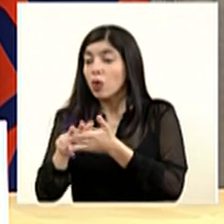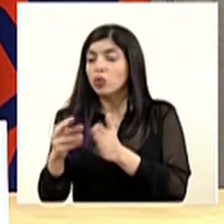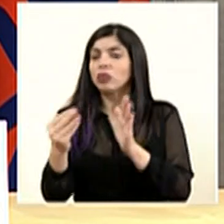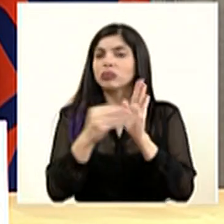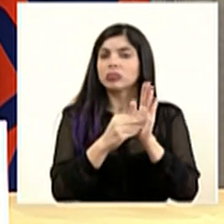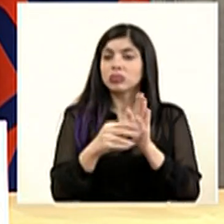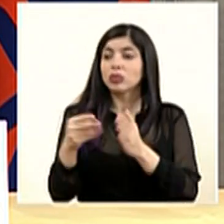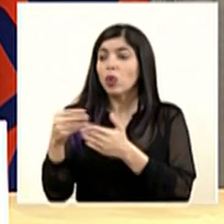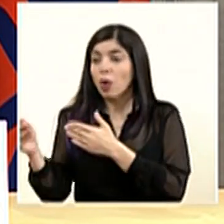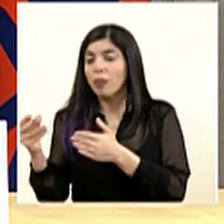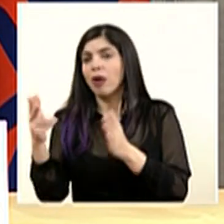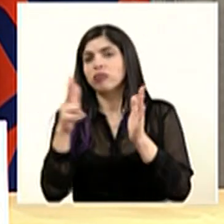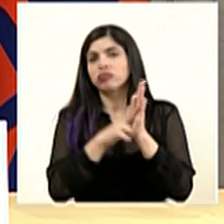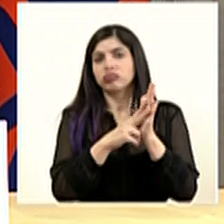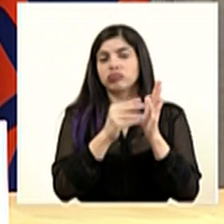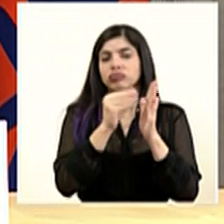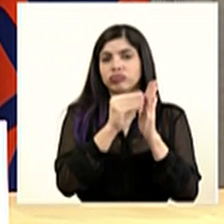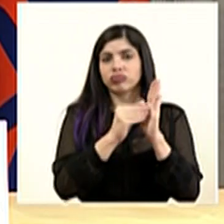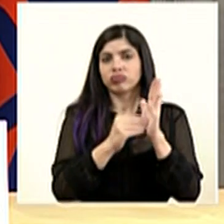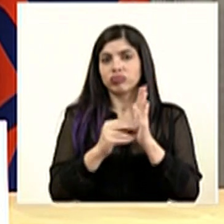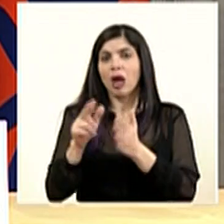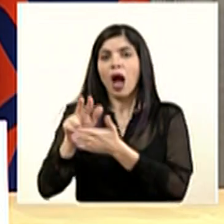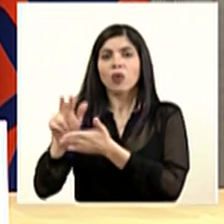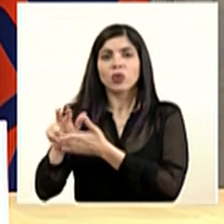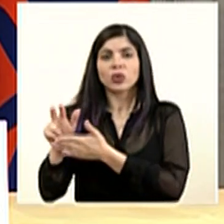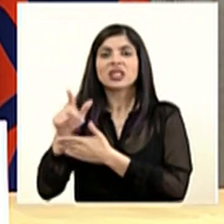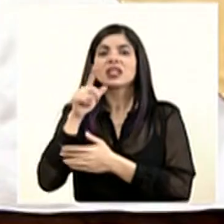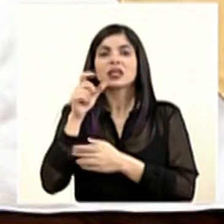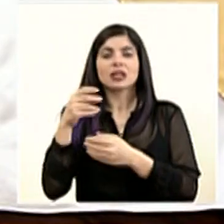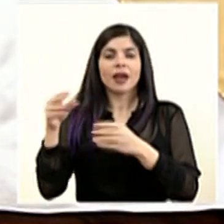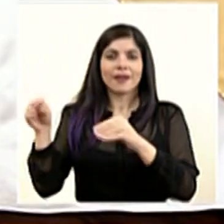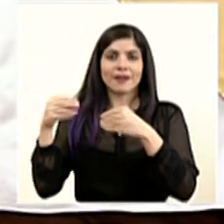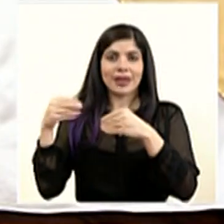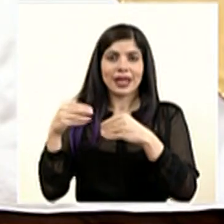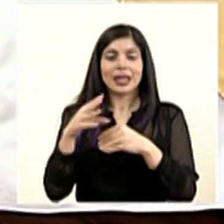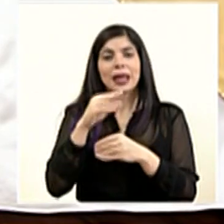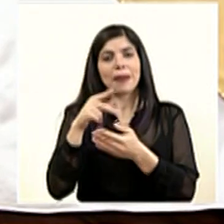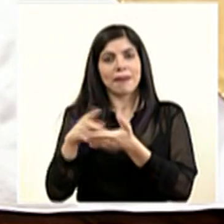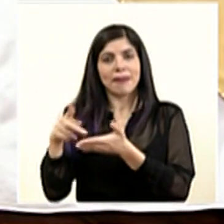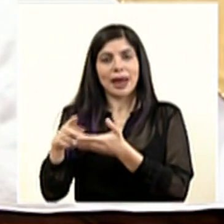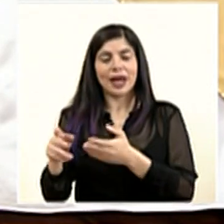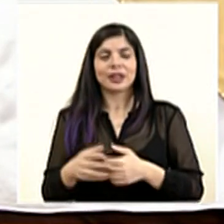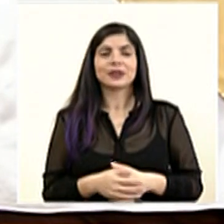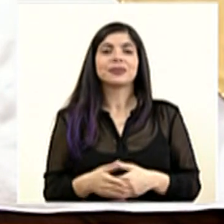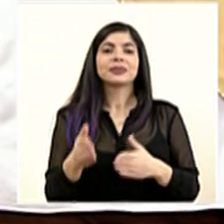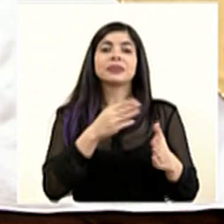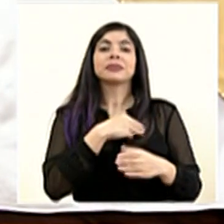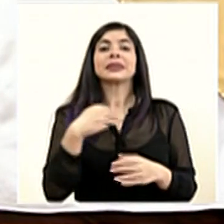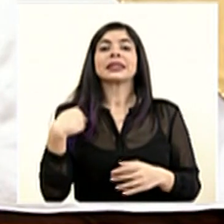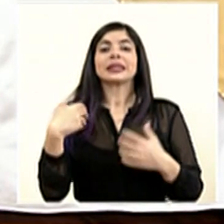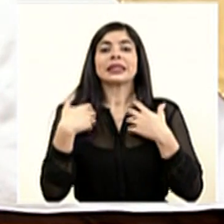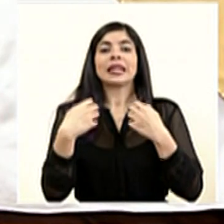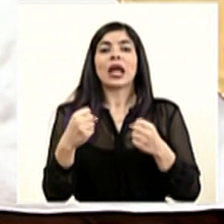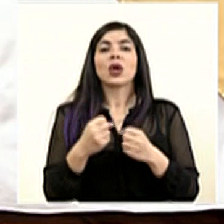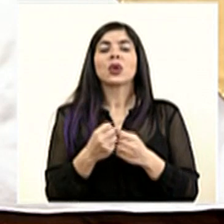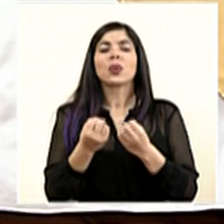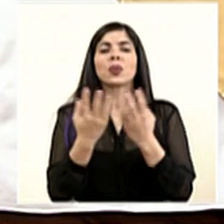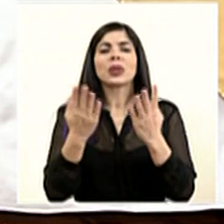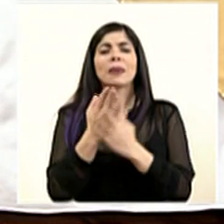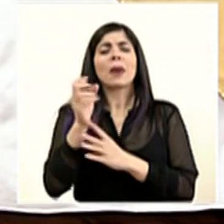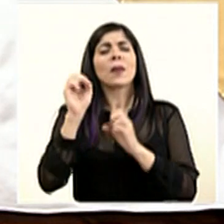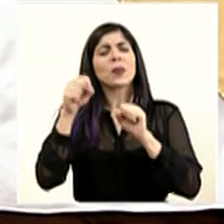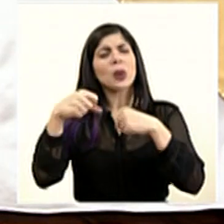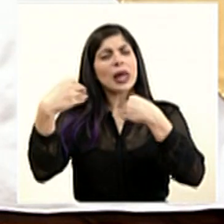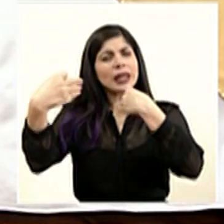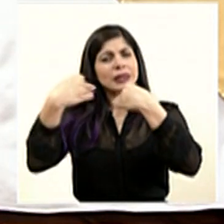autorizando estos sitios y también vamos tramitando los pagos. Para el ministro de Salud, Multimedios consulta, ¿podría ampliar más